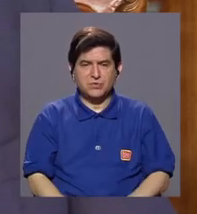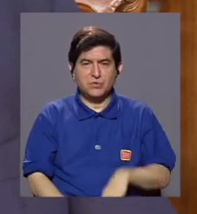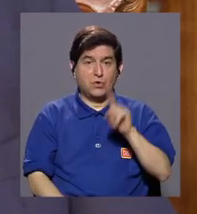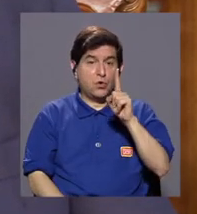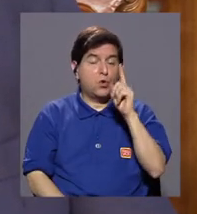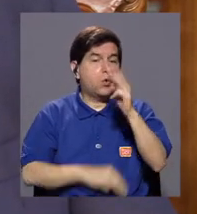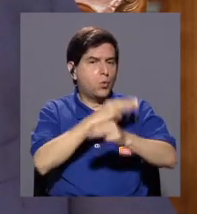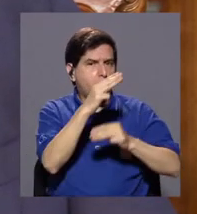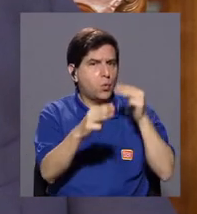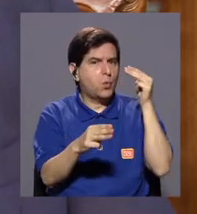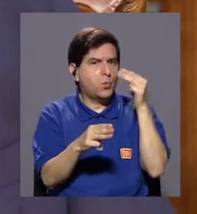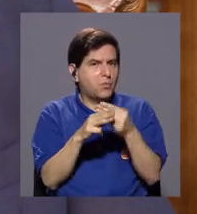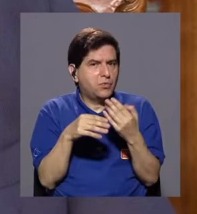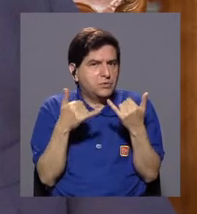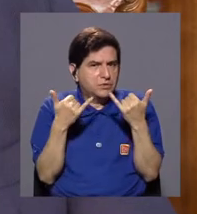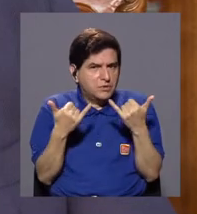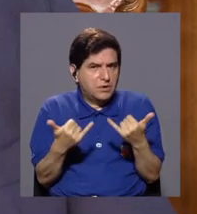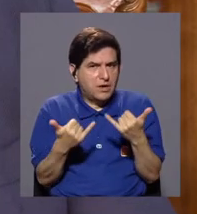mundo que está